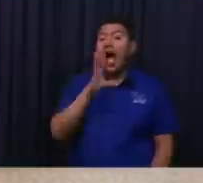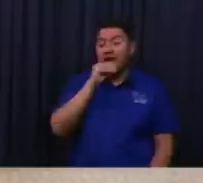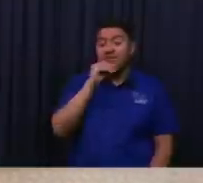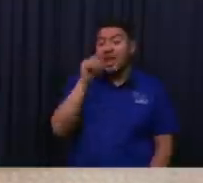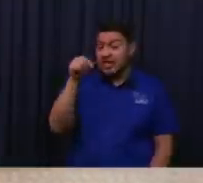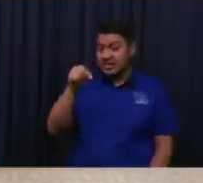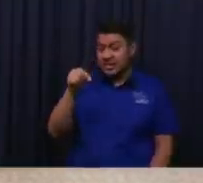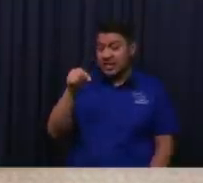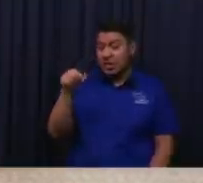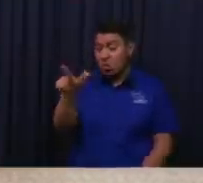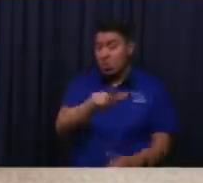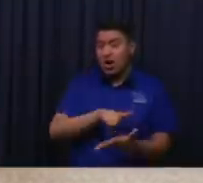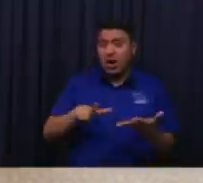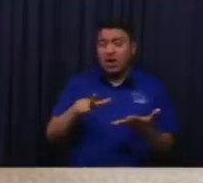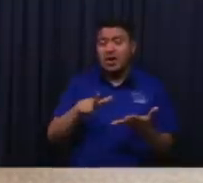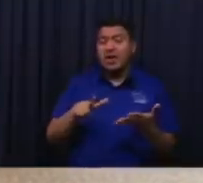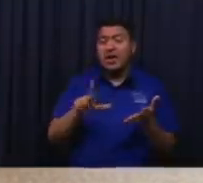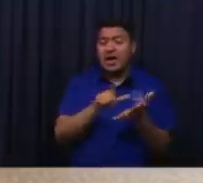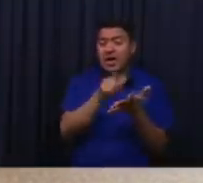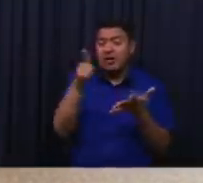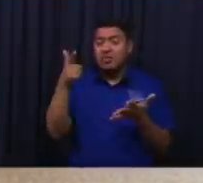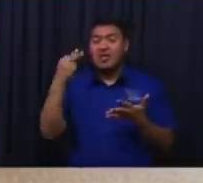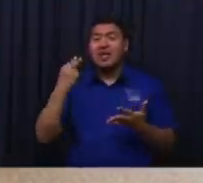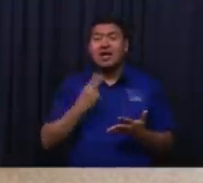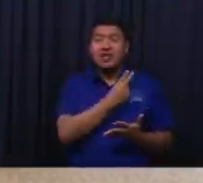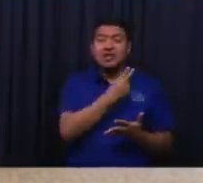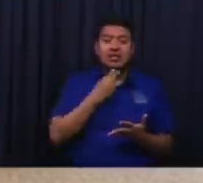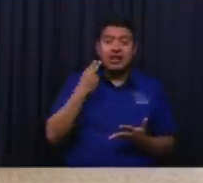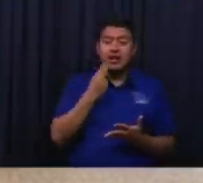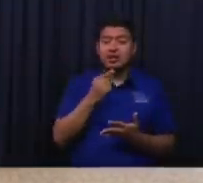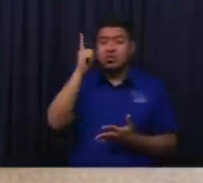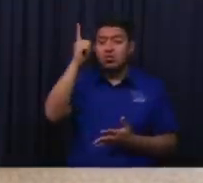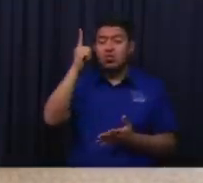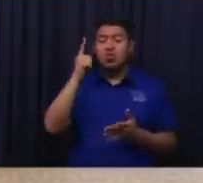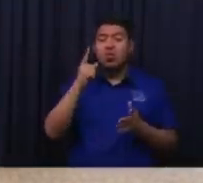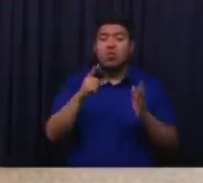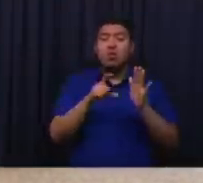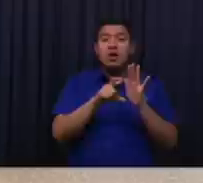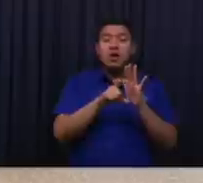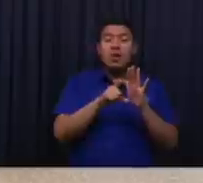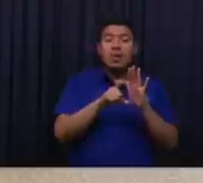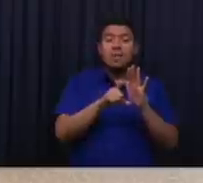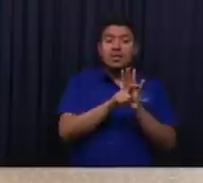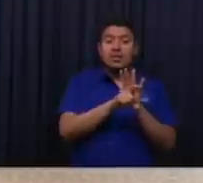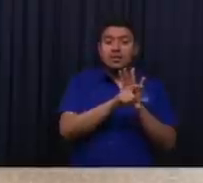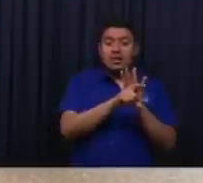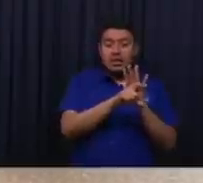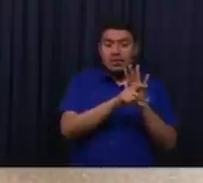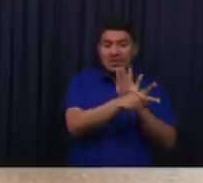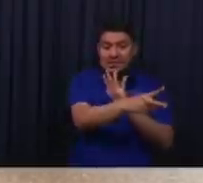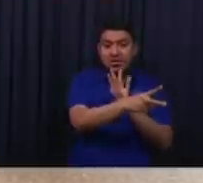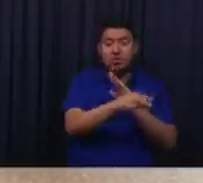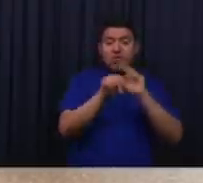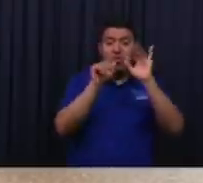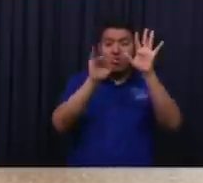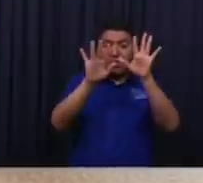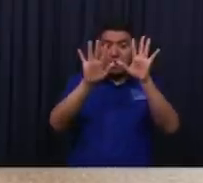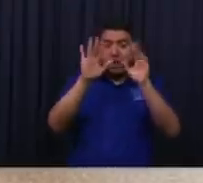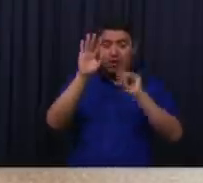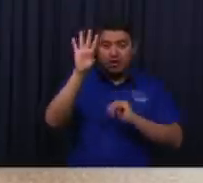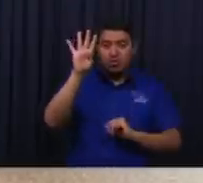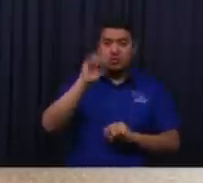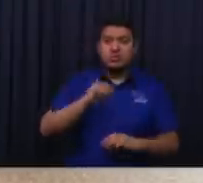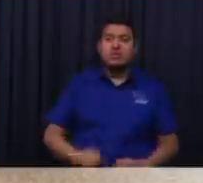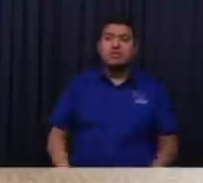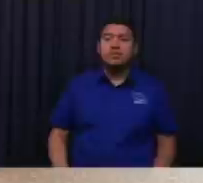hoy, en donde hicimos la referencia, que repito, solo lo voy a leer y no me voy a detener mucho en ella.